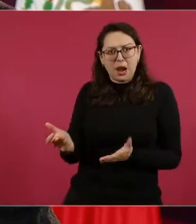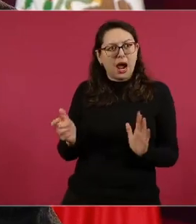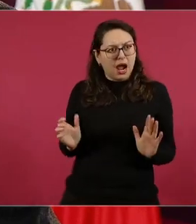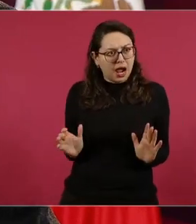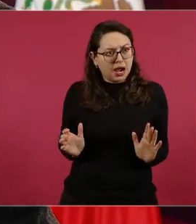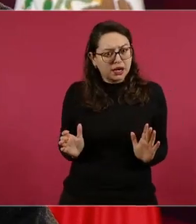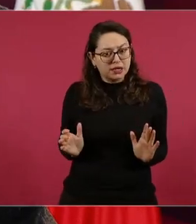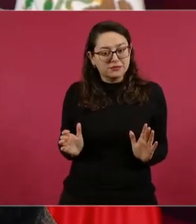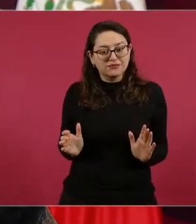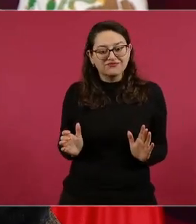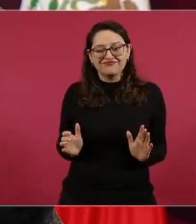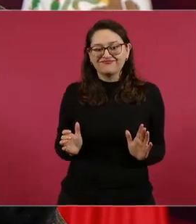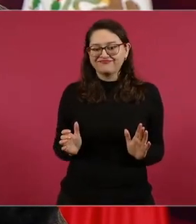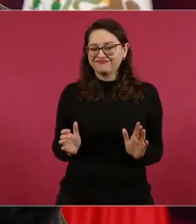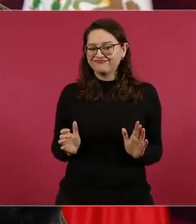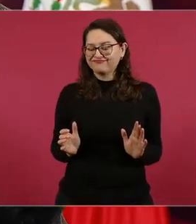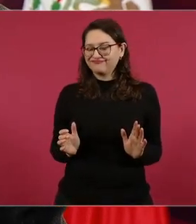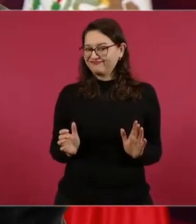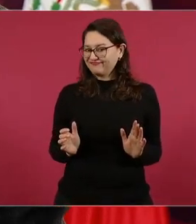Porque se habló